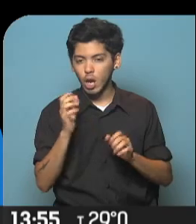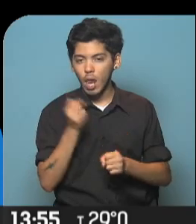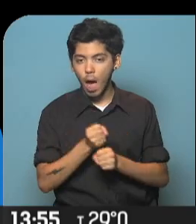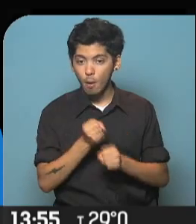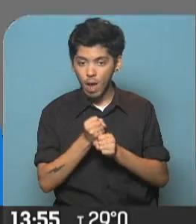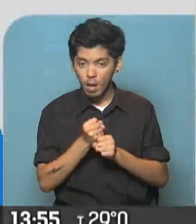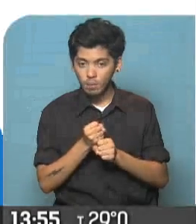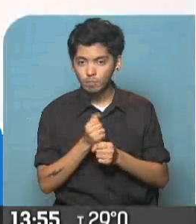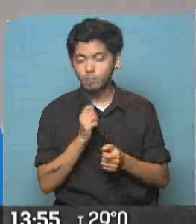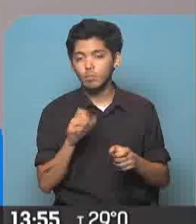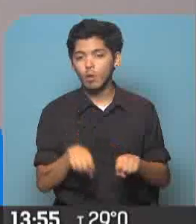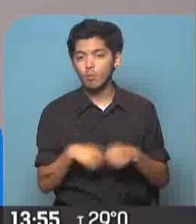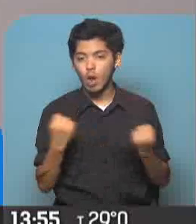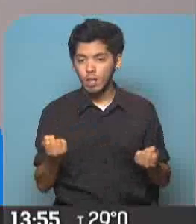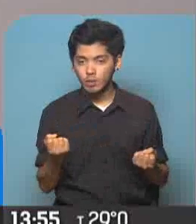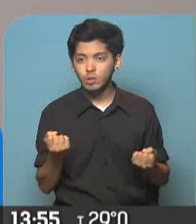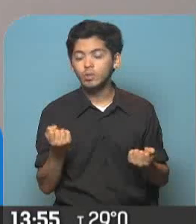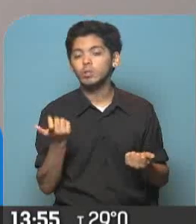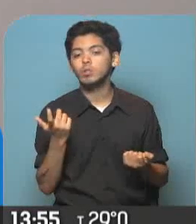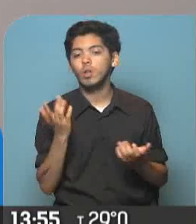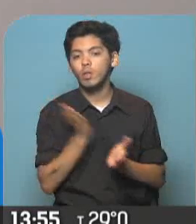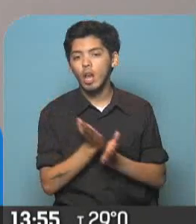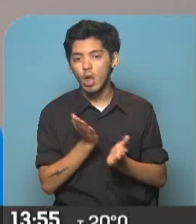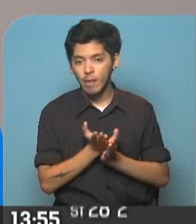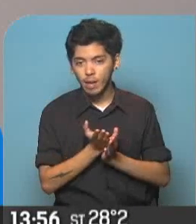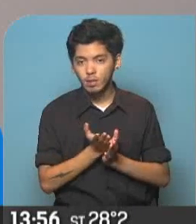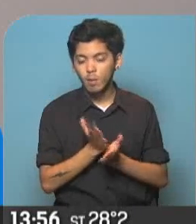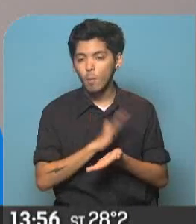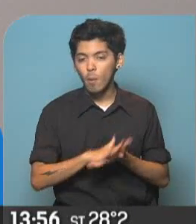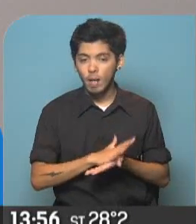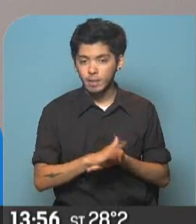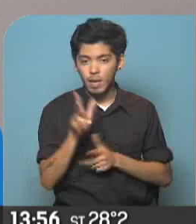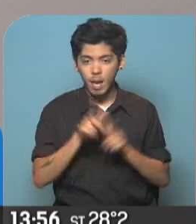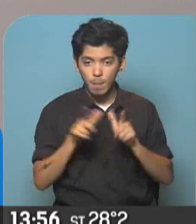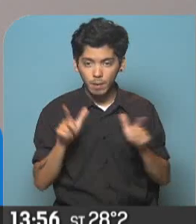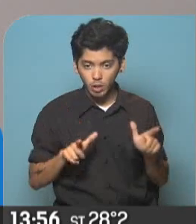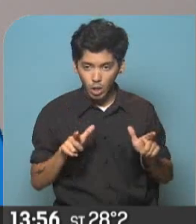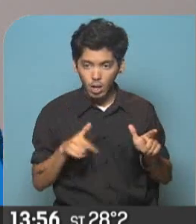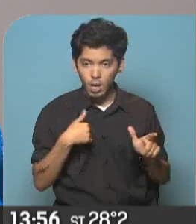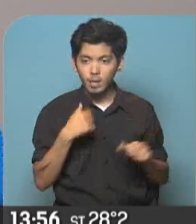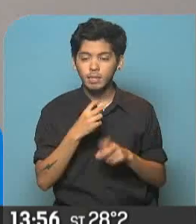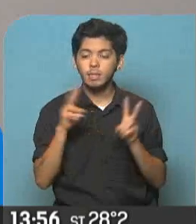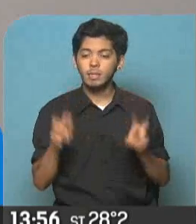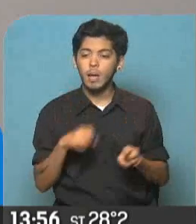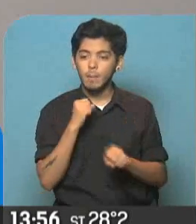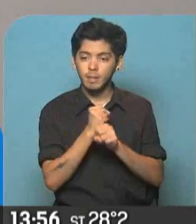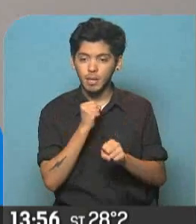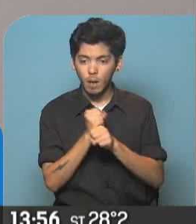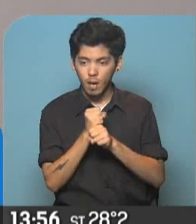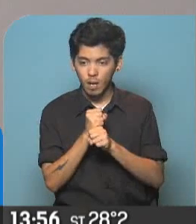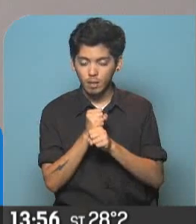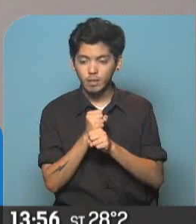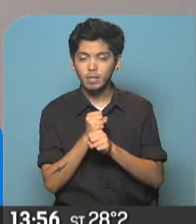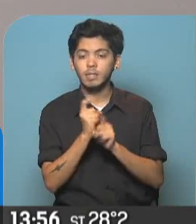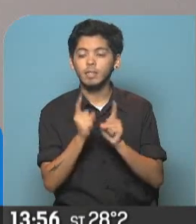Creemos que es violación de los derechos fundamentales de las personas. El hecho de trabajar y de